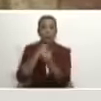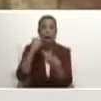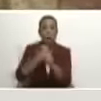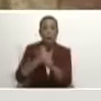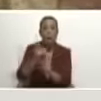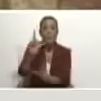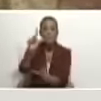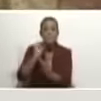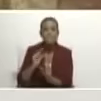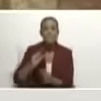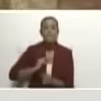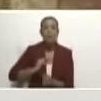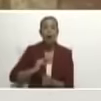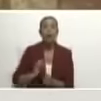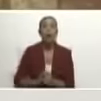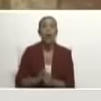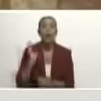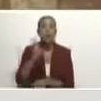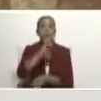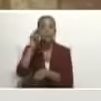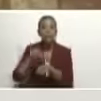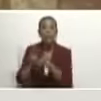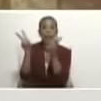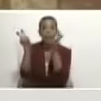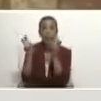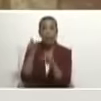Y la Asamblea Nacional